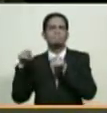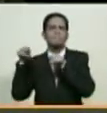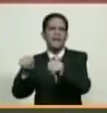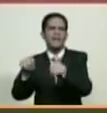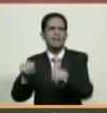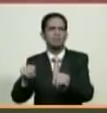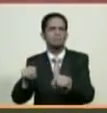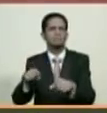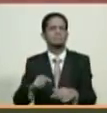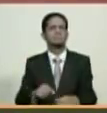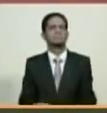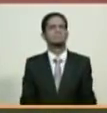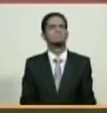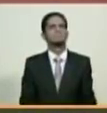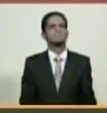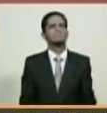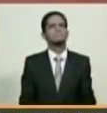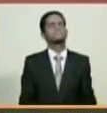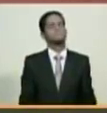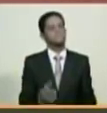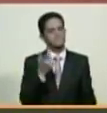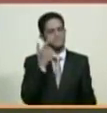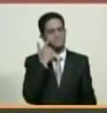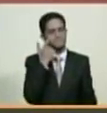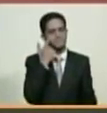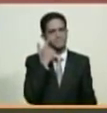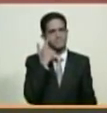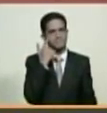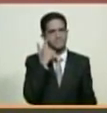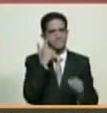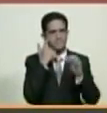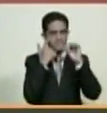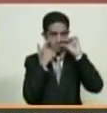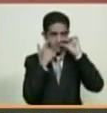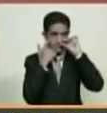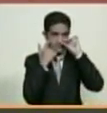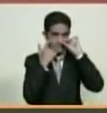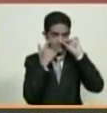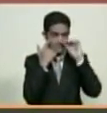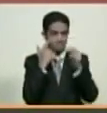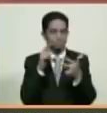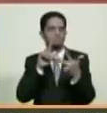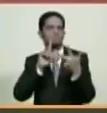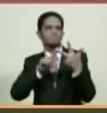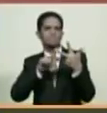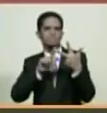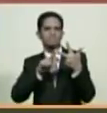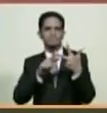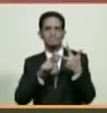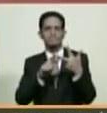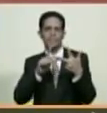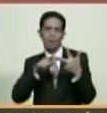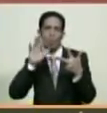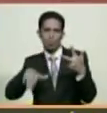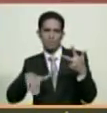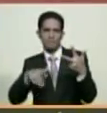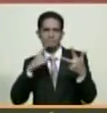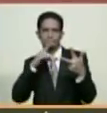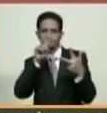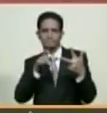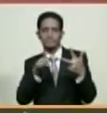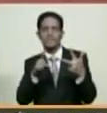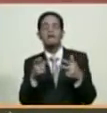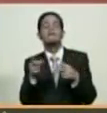Gracias. Fíjate, Diana, empezando con tu última pregunta, que es la más fácil de responder. En Venezuela, el gobierno no